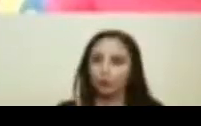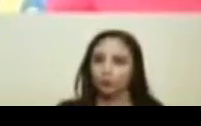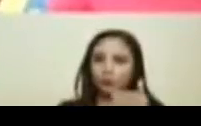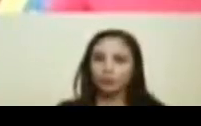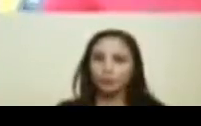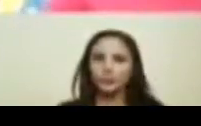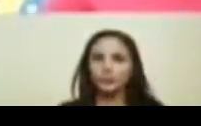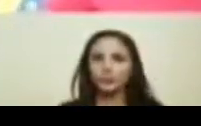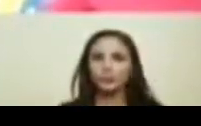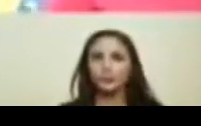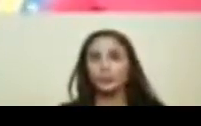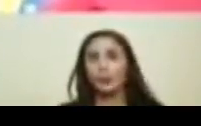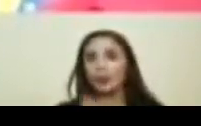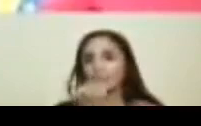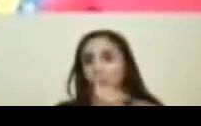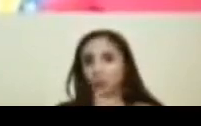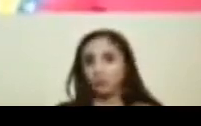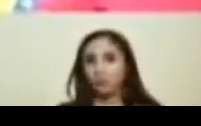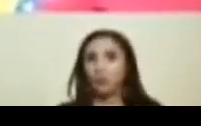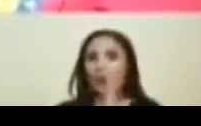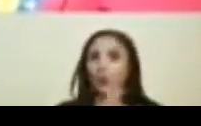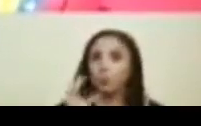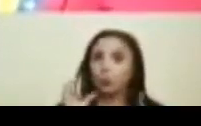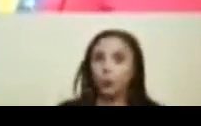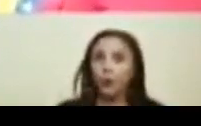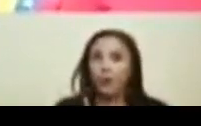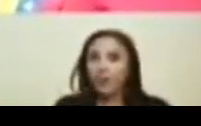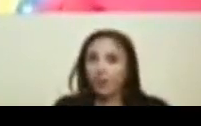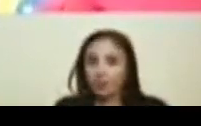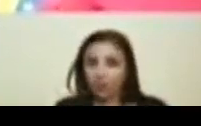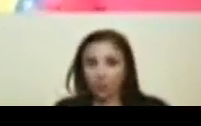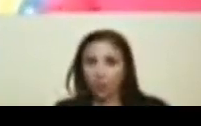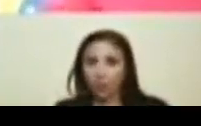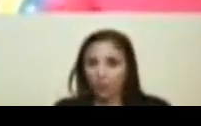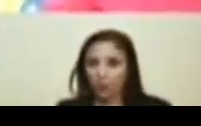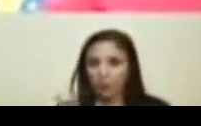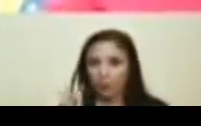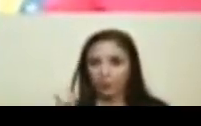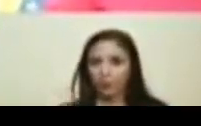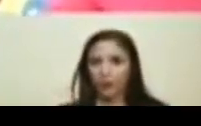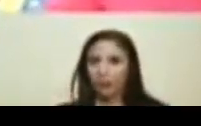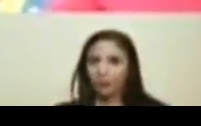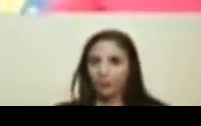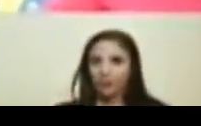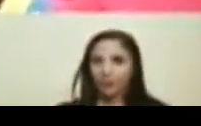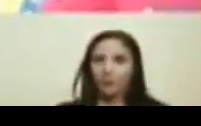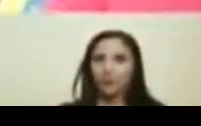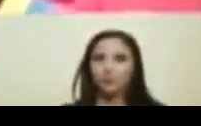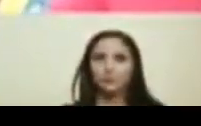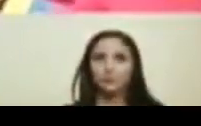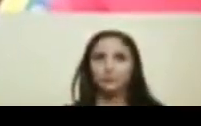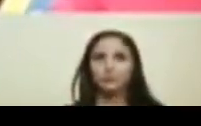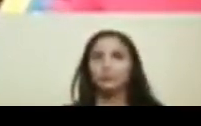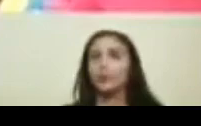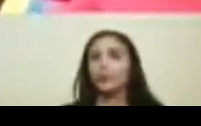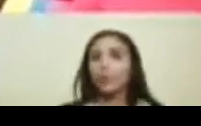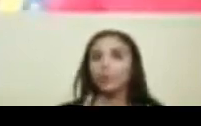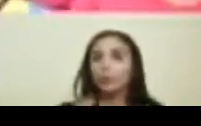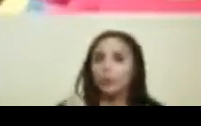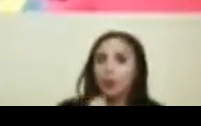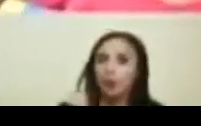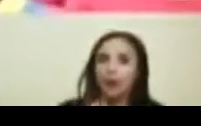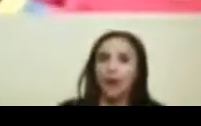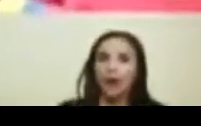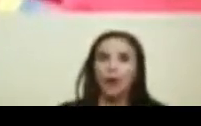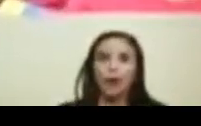son muchos los logros en cultura en la identidad nacional son muchos los logros en empleo en